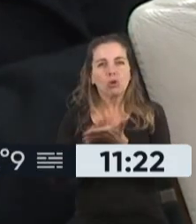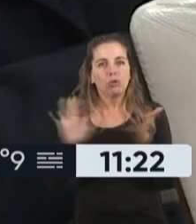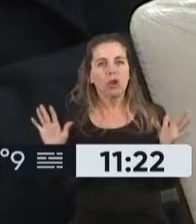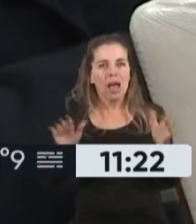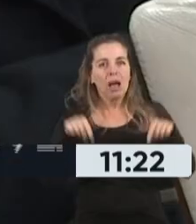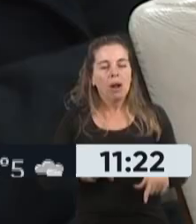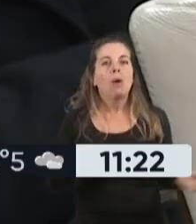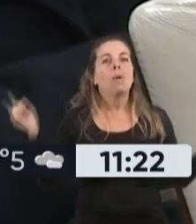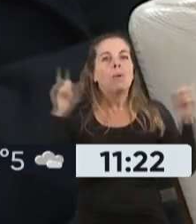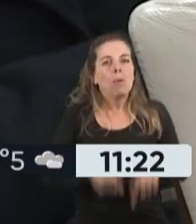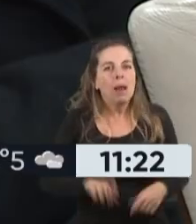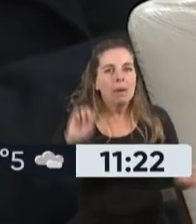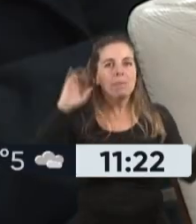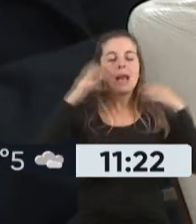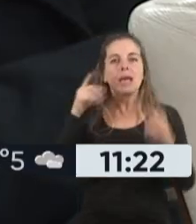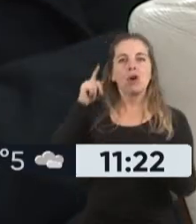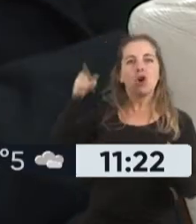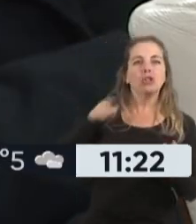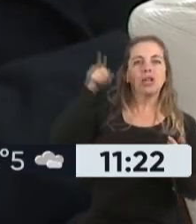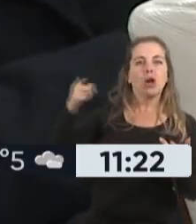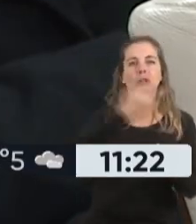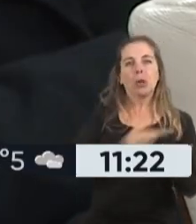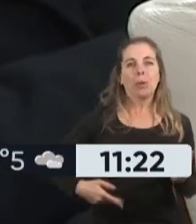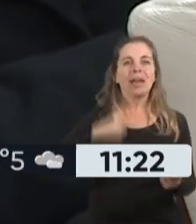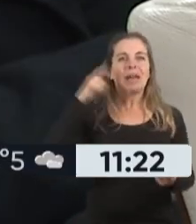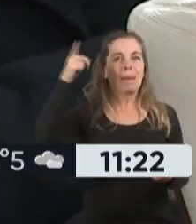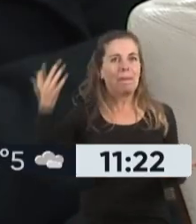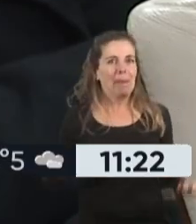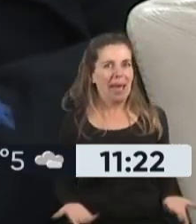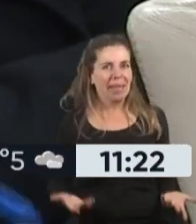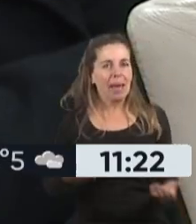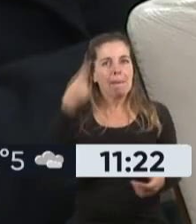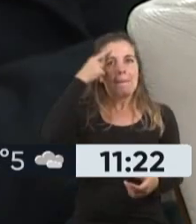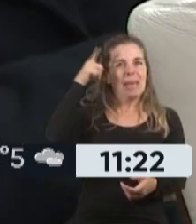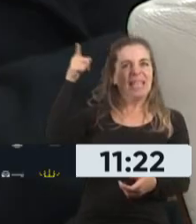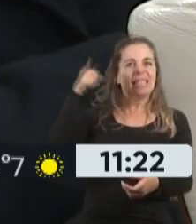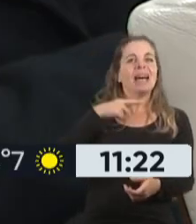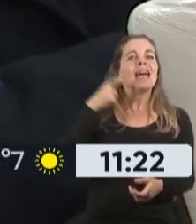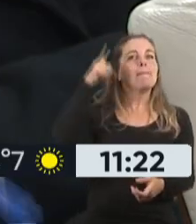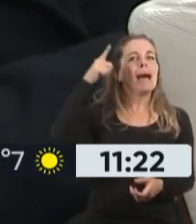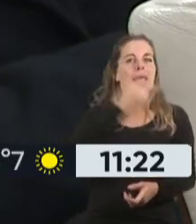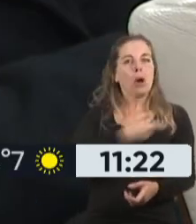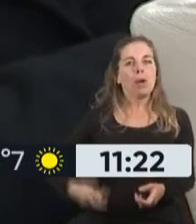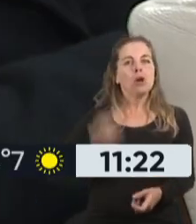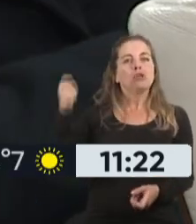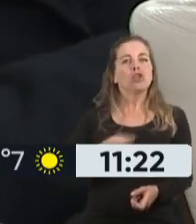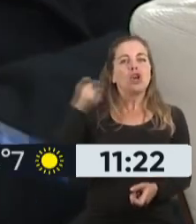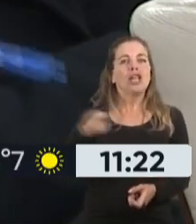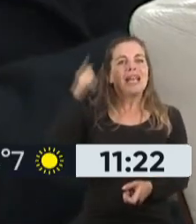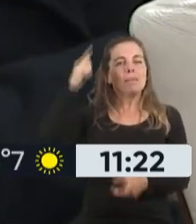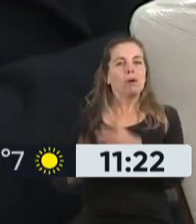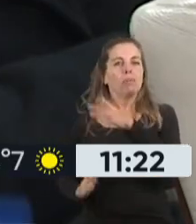sigue arremetiendo contra el gobierno español y si cree que hay un socialismo autoritario que además persigue a los